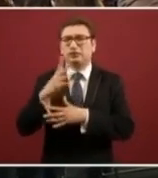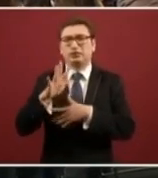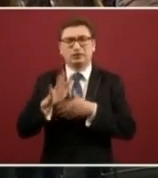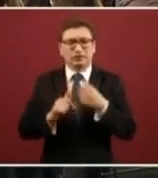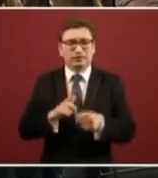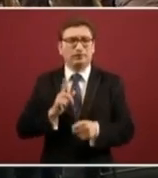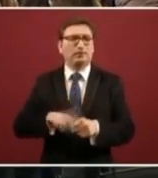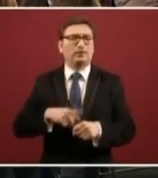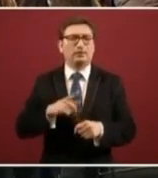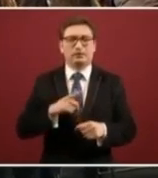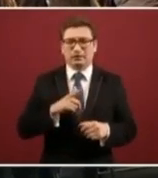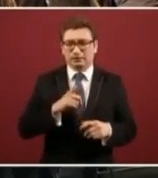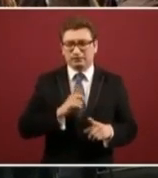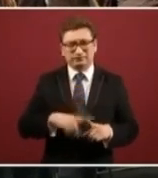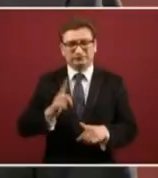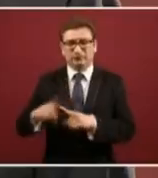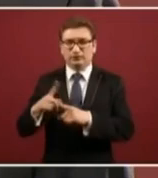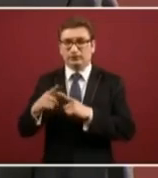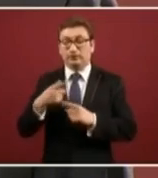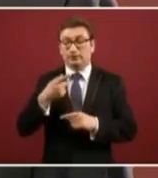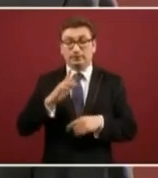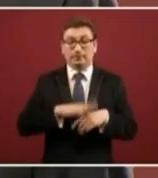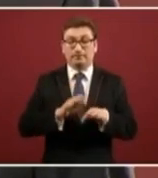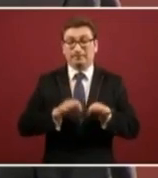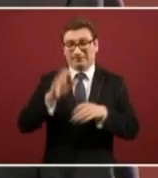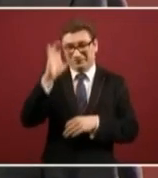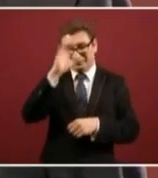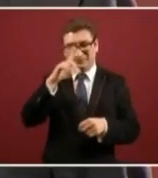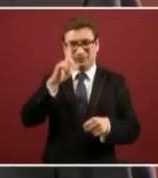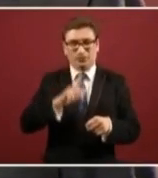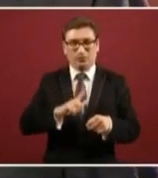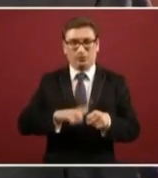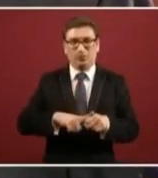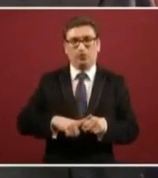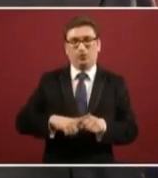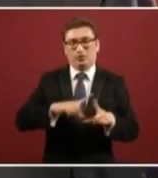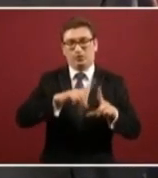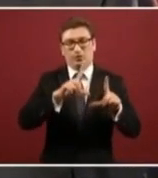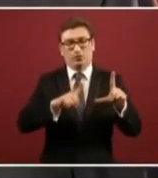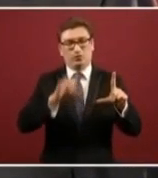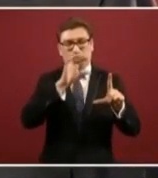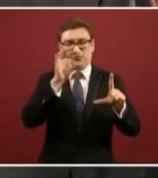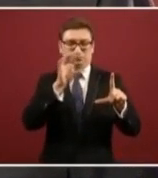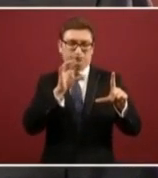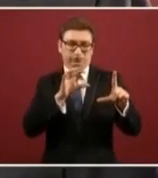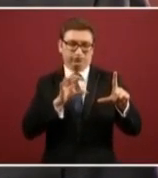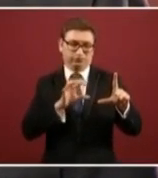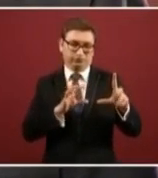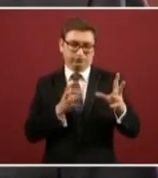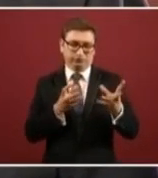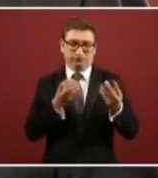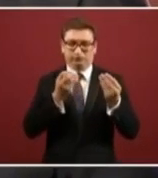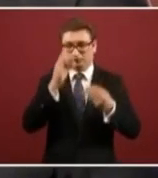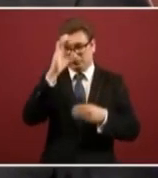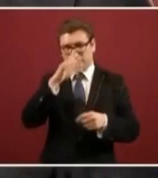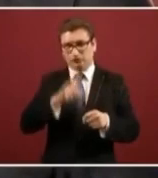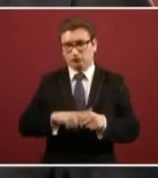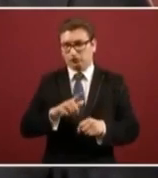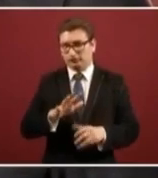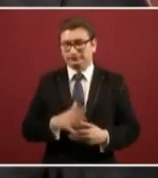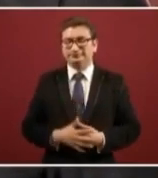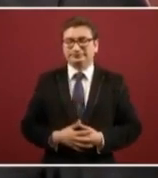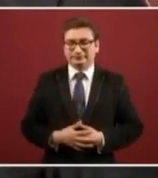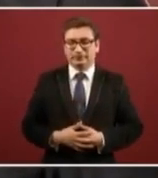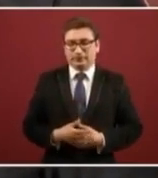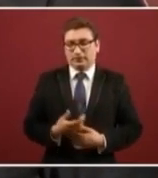biológica y sobre todo cultural. Es un mosaico cultural en nuestro país. Entonces, tenemos que